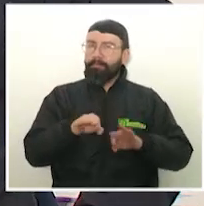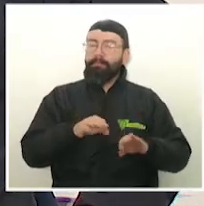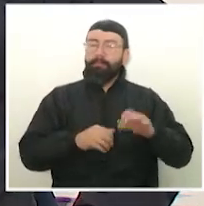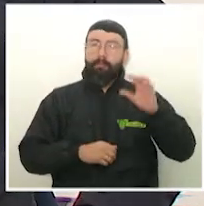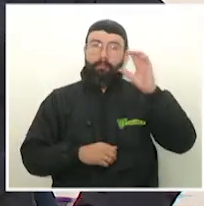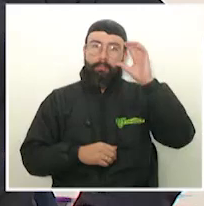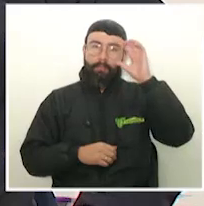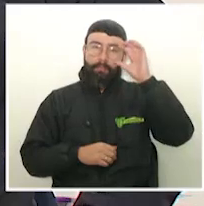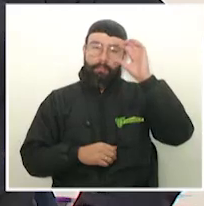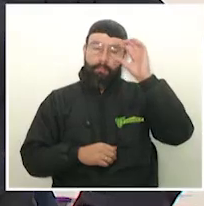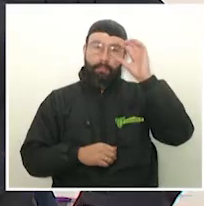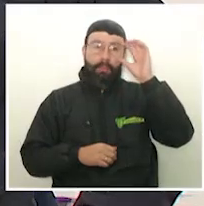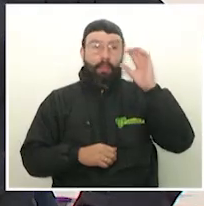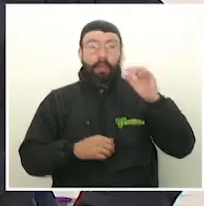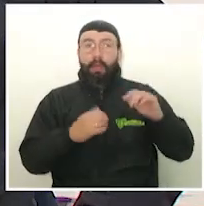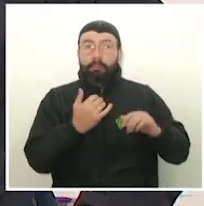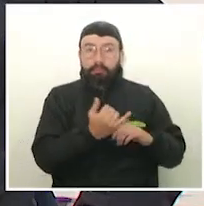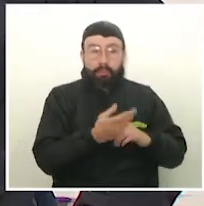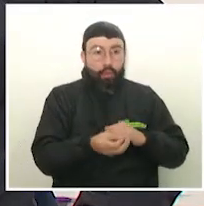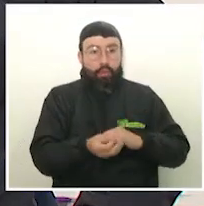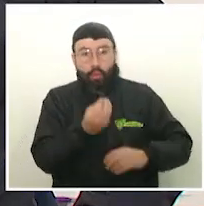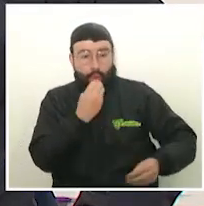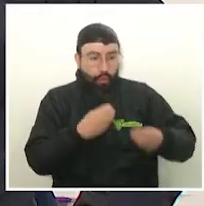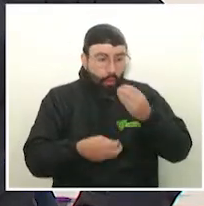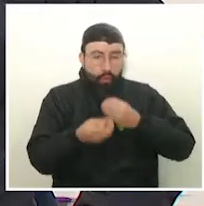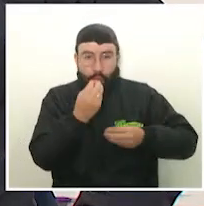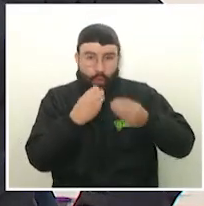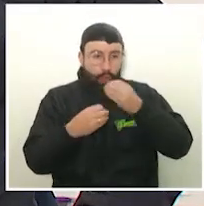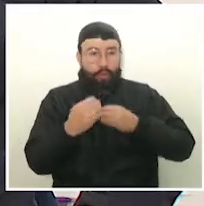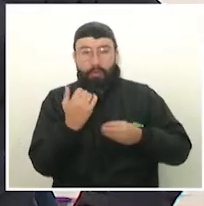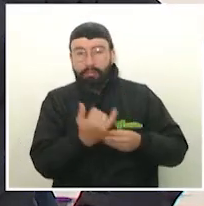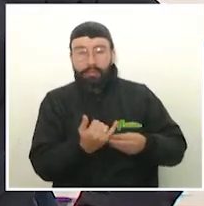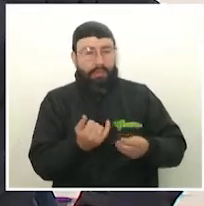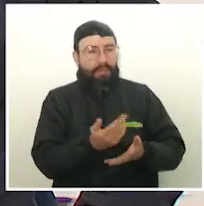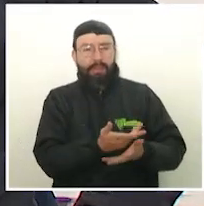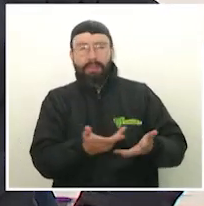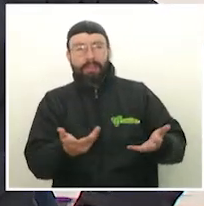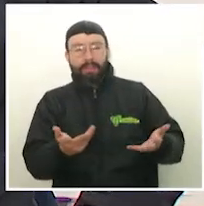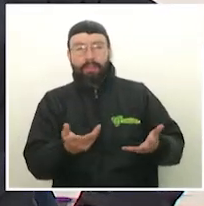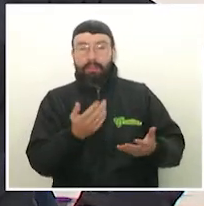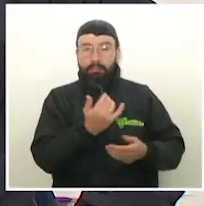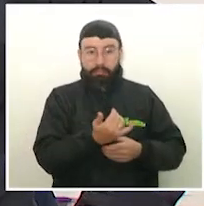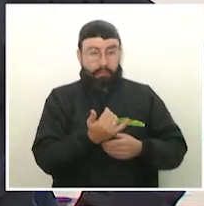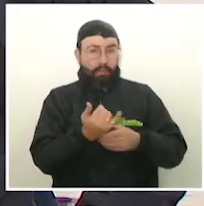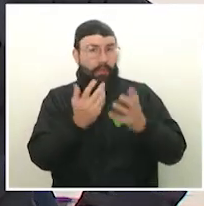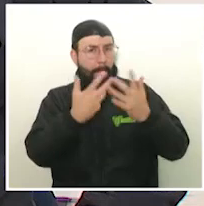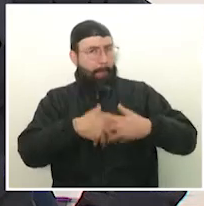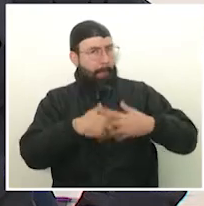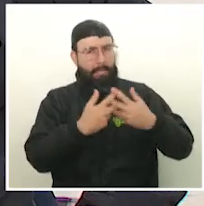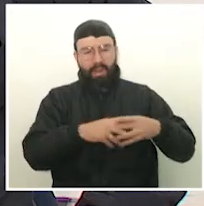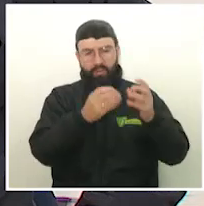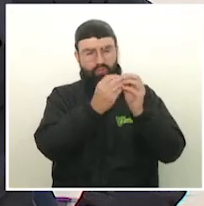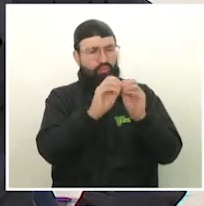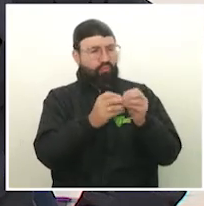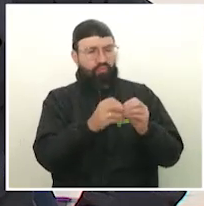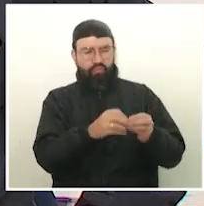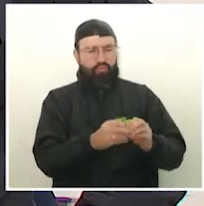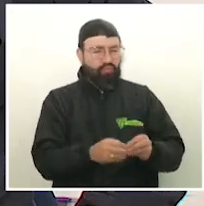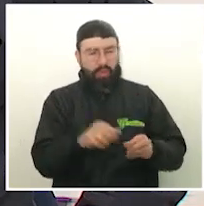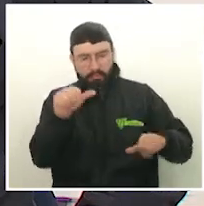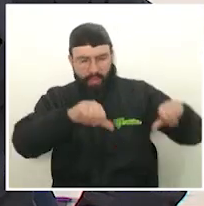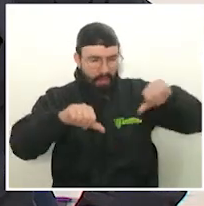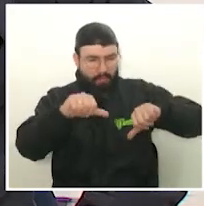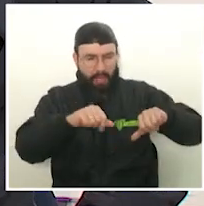Los alimentos que se vuelven o que se manipulan industrialmente para que duren mucho tiempo,